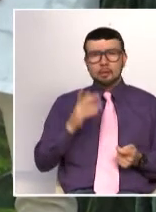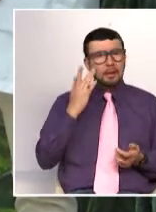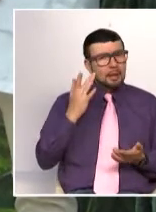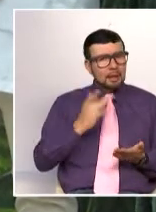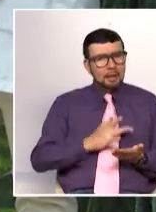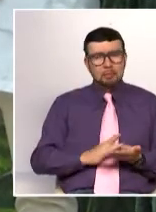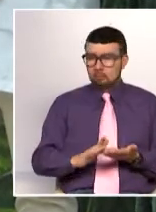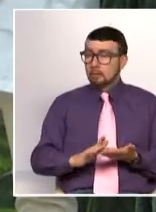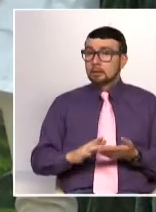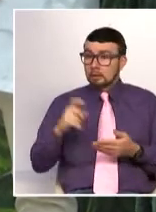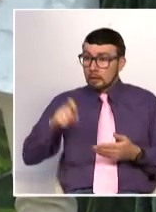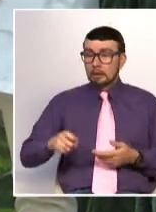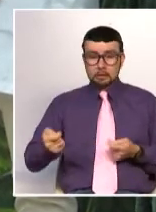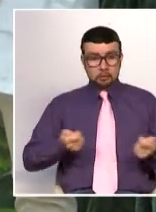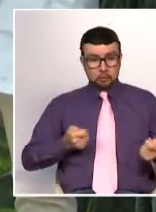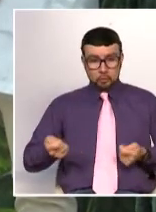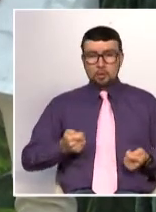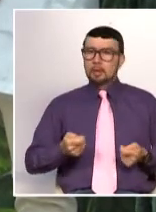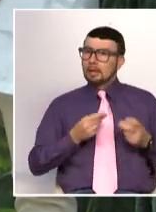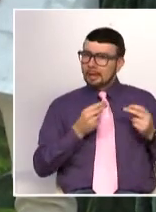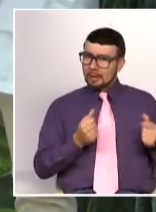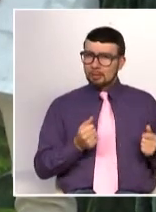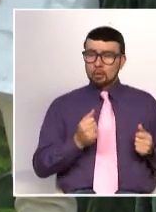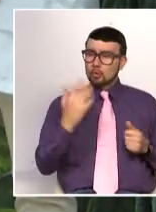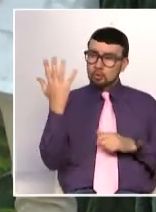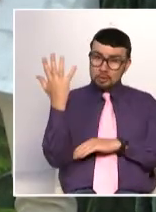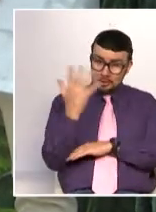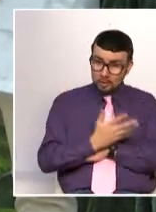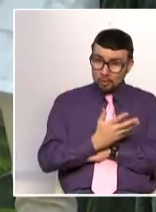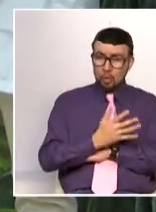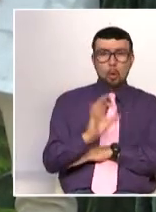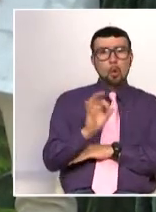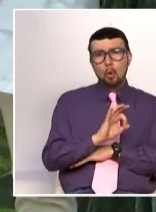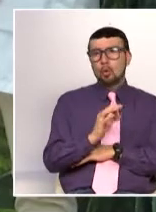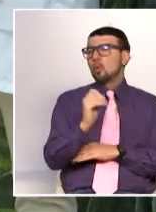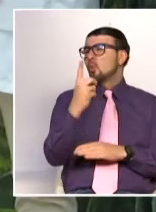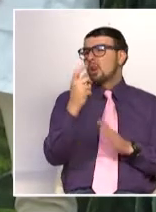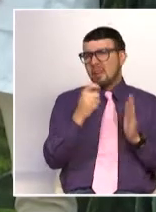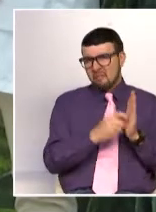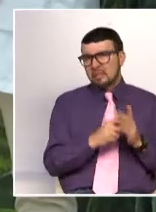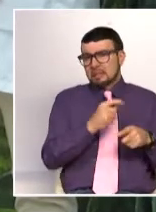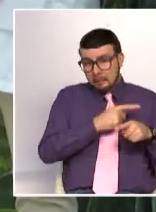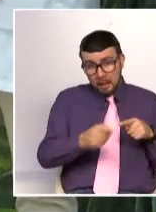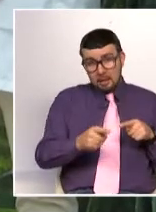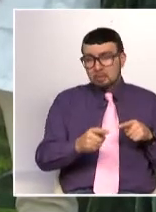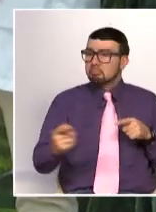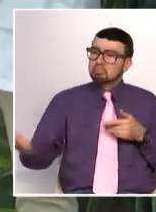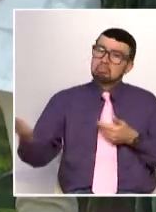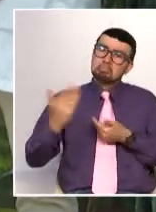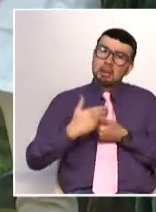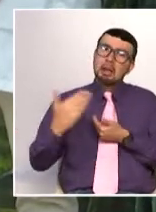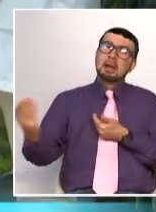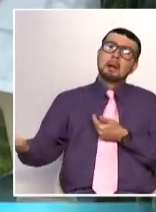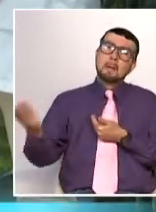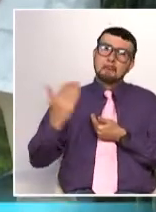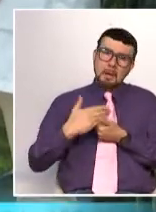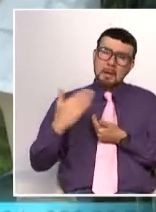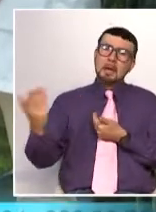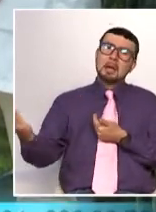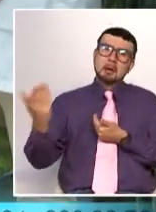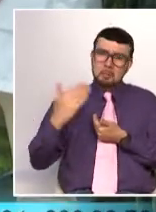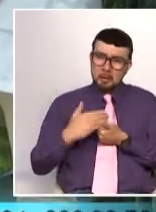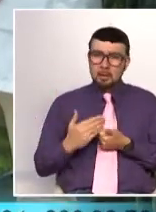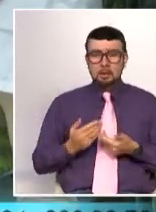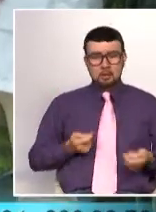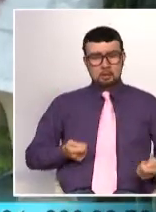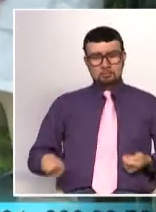igual hacerlo rápidamente en un proceso de cinco días o hacerlo una vez a la semana para que la persona pues tenga tiempo de asimilar